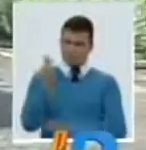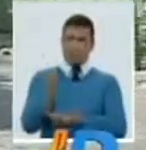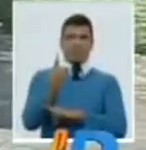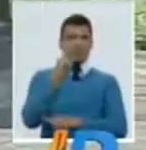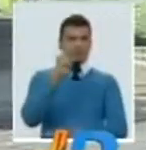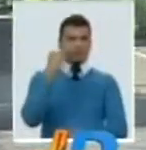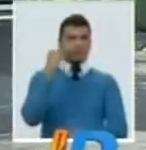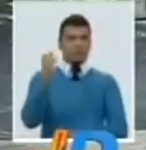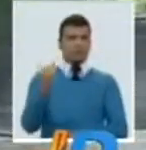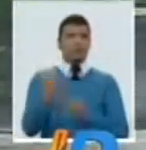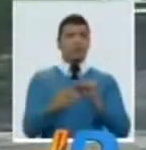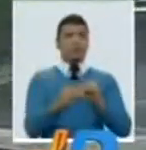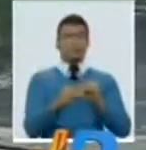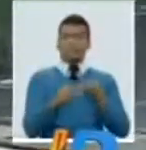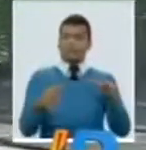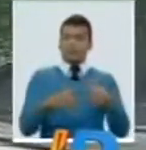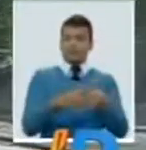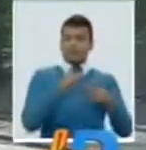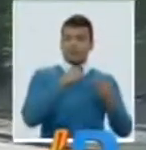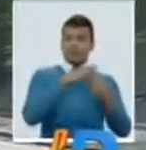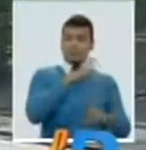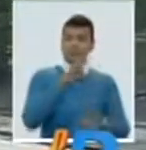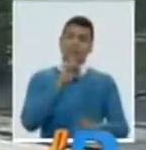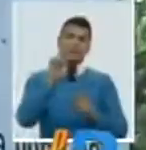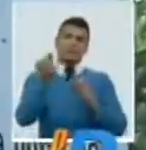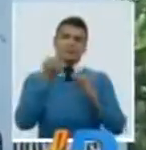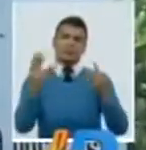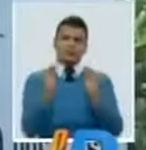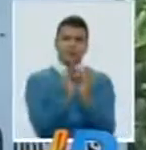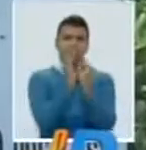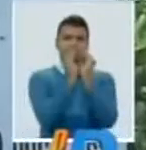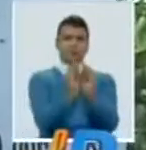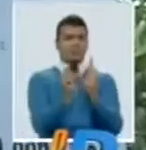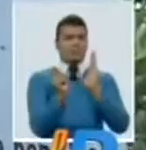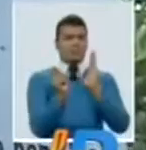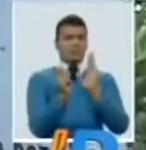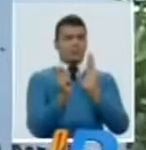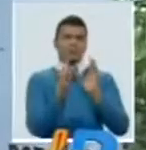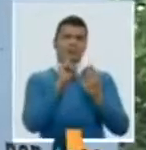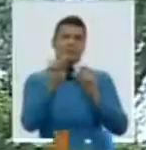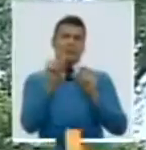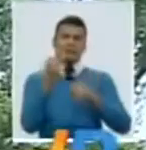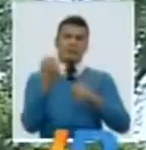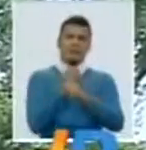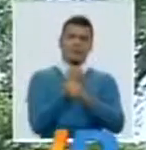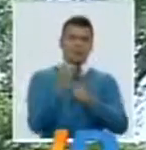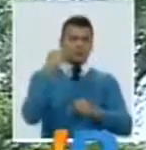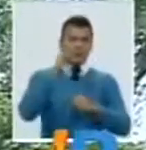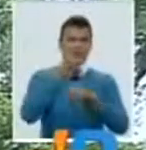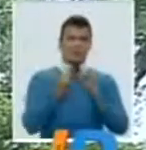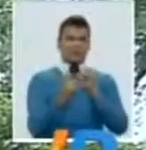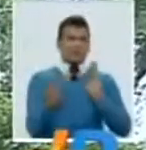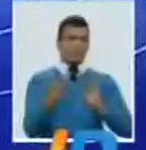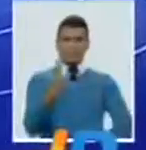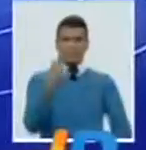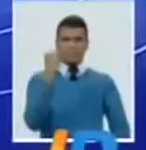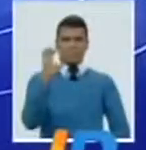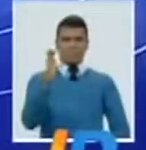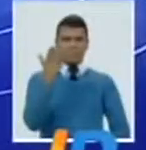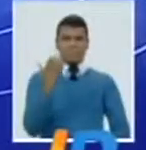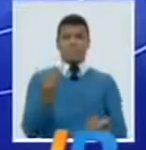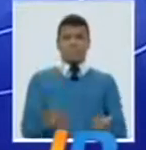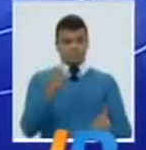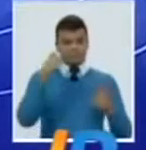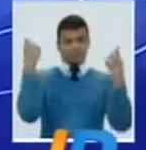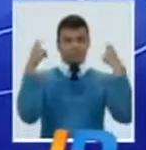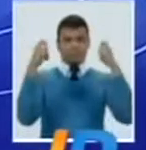señoras. Más pacífico intentó obtener la versión del Instituto Colombiano de Bienestar Familiar acerca de su funcionaria, pero no fue posible. Y